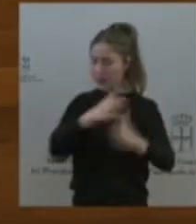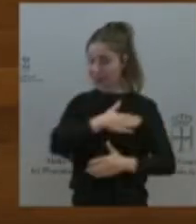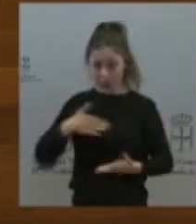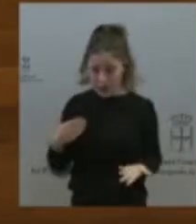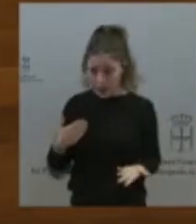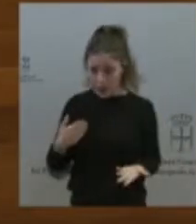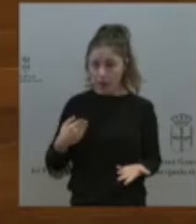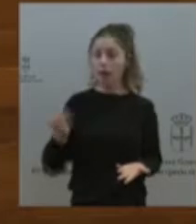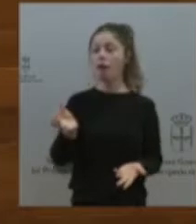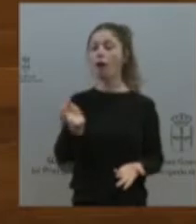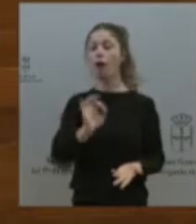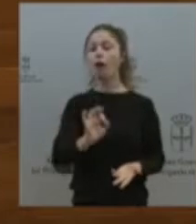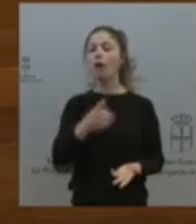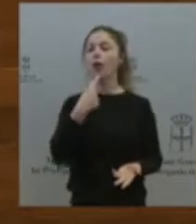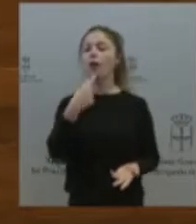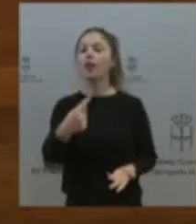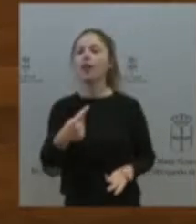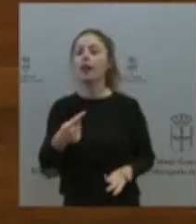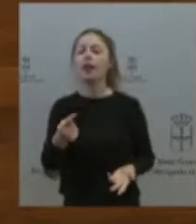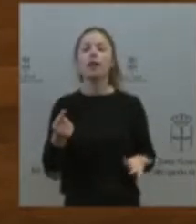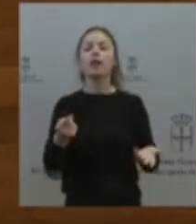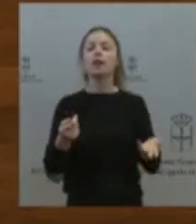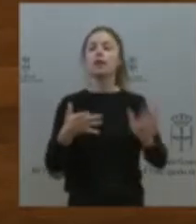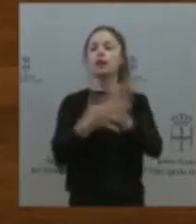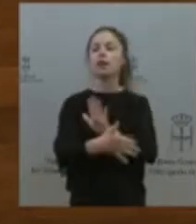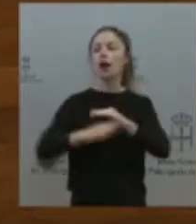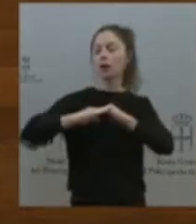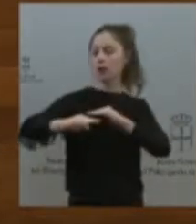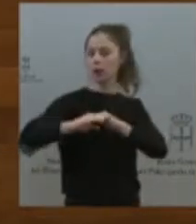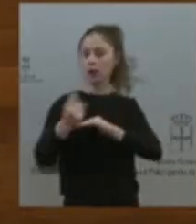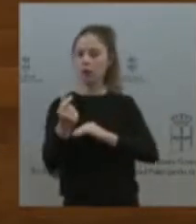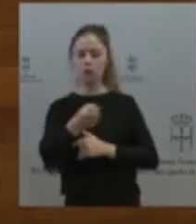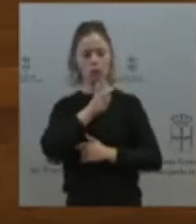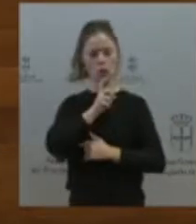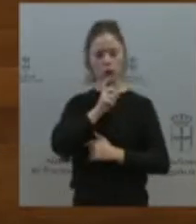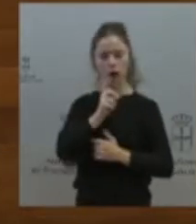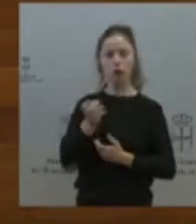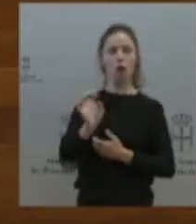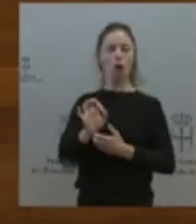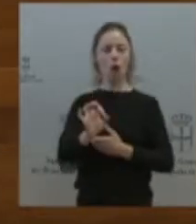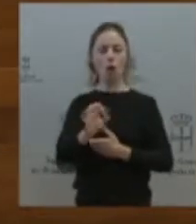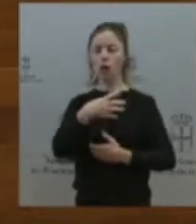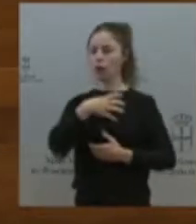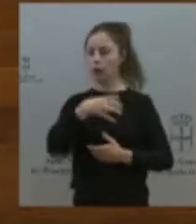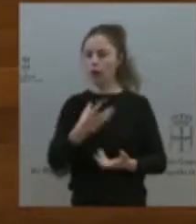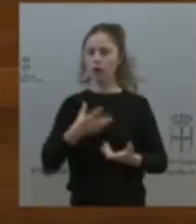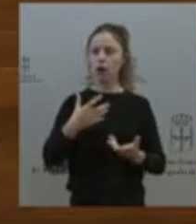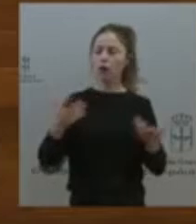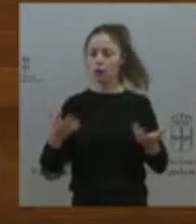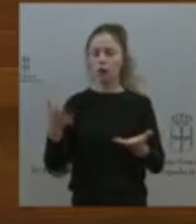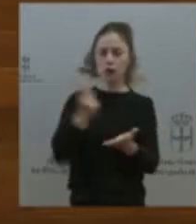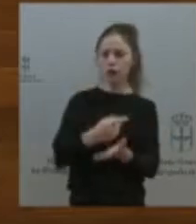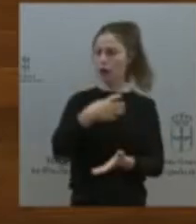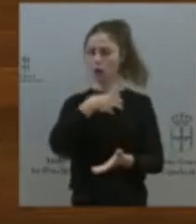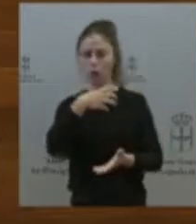es que la sostenibilidad financiera, es que es muy complicado, es que no se puede, es que el 0 a 3 no, es que en sanidad no se puede hacer más, es que...